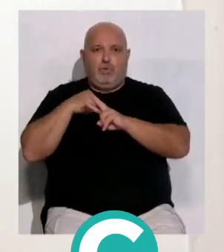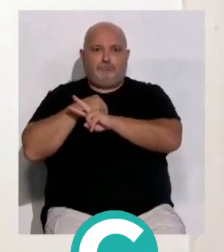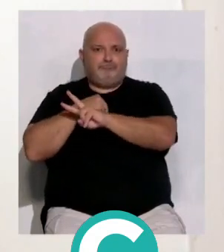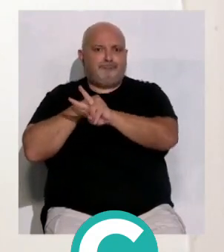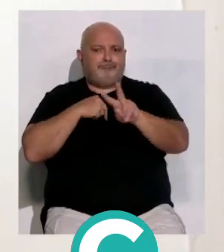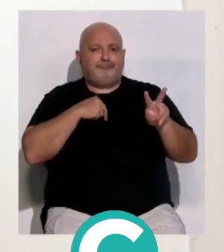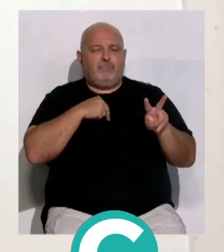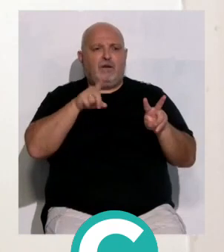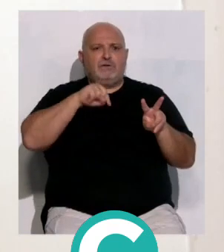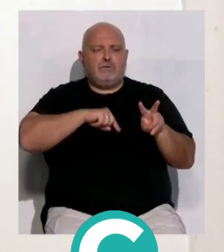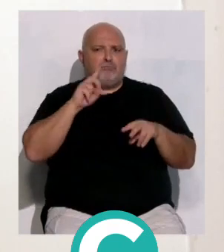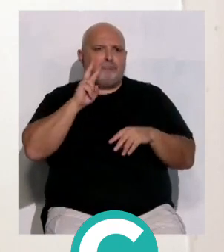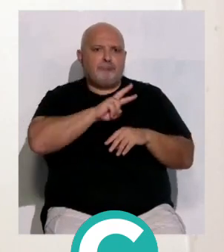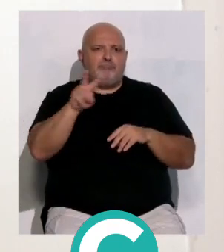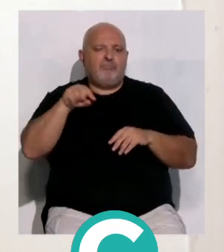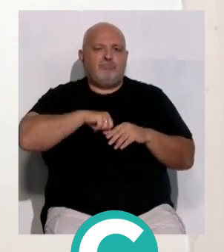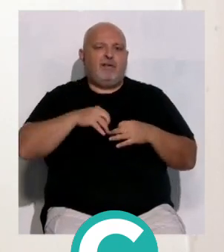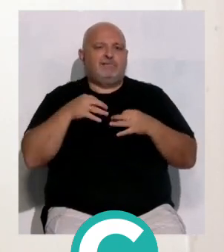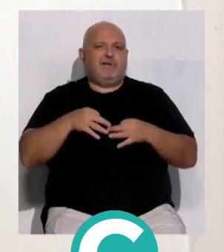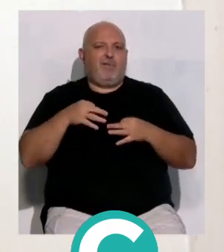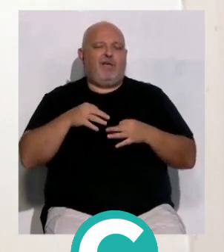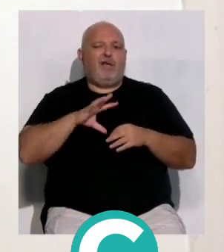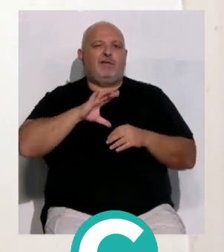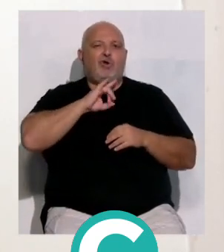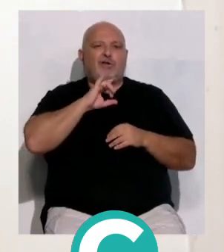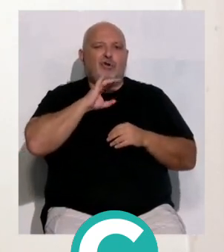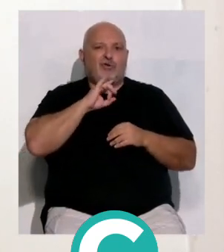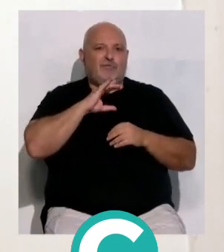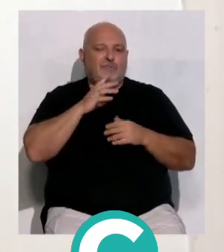porque ellos se sienten seguros y ellos están contentos